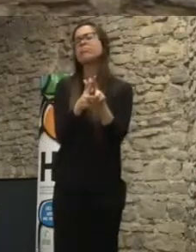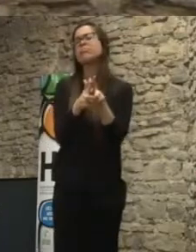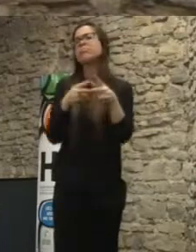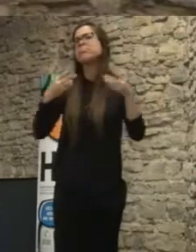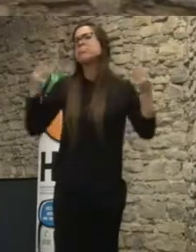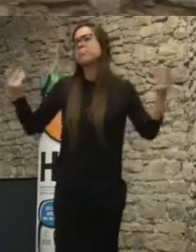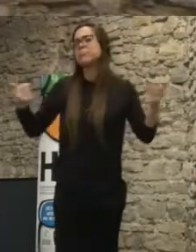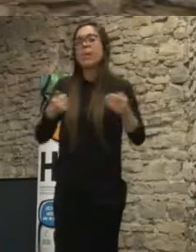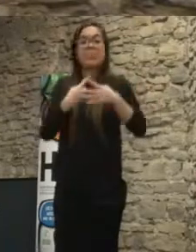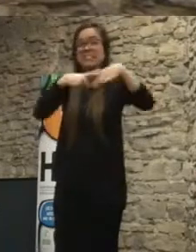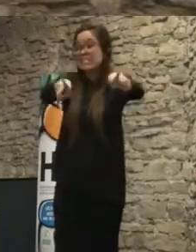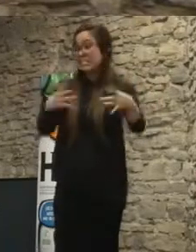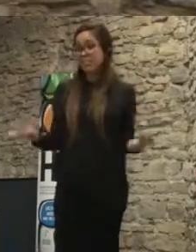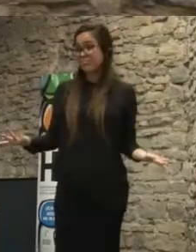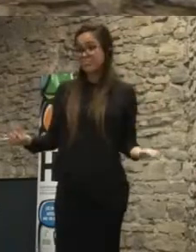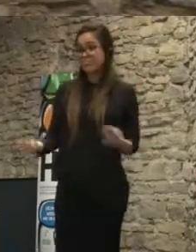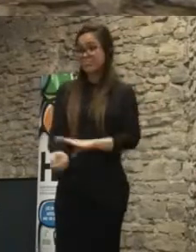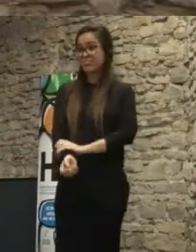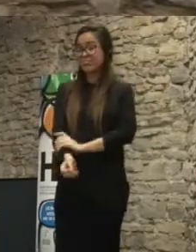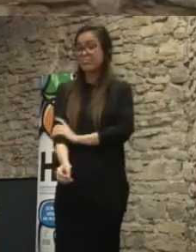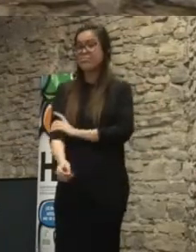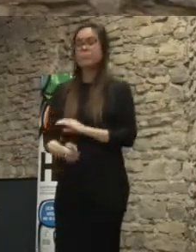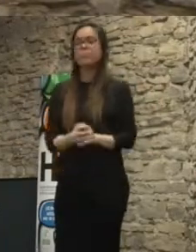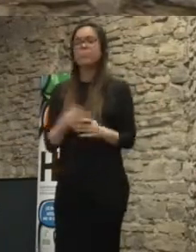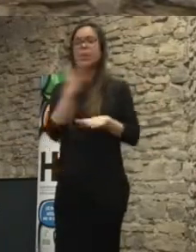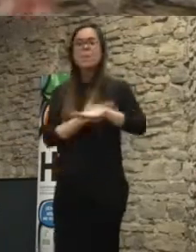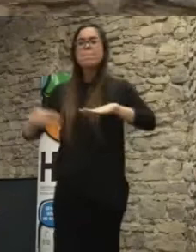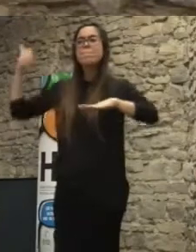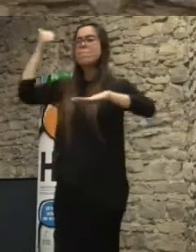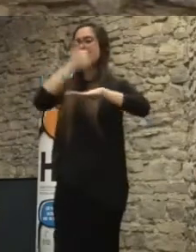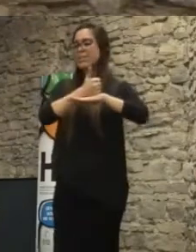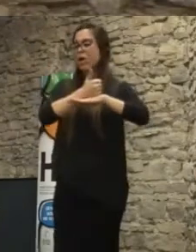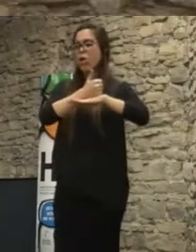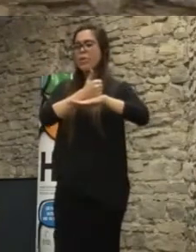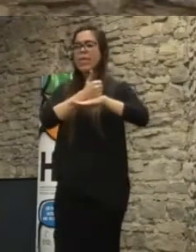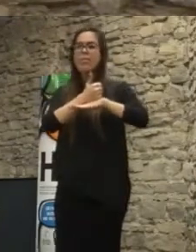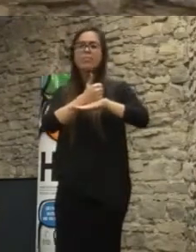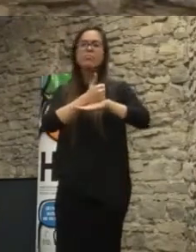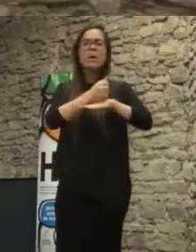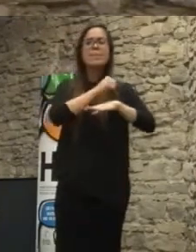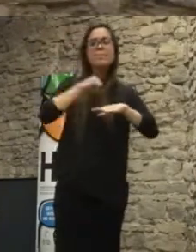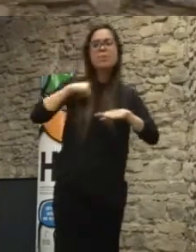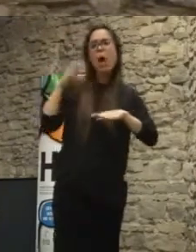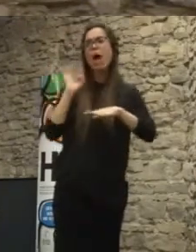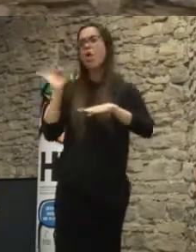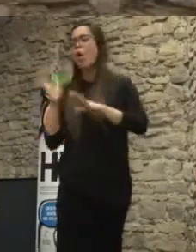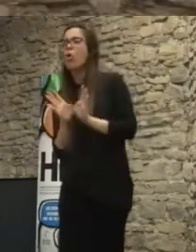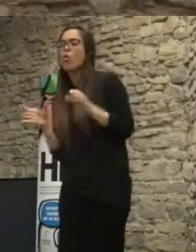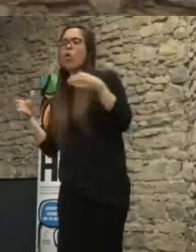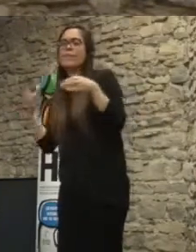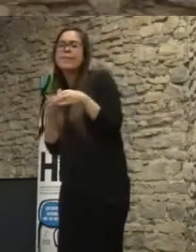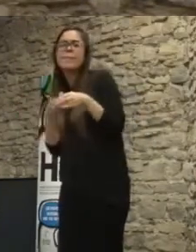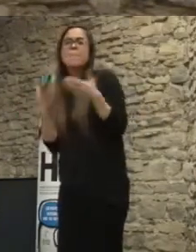sociedad distinta, ¿no? Una sociedad en la que prime pues, la movilidad individual por encima de la movilidad colectiva, una sociedad en la